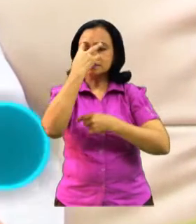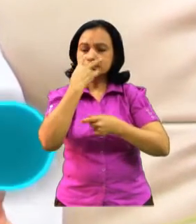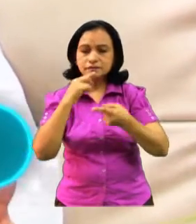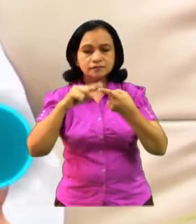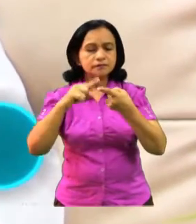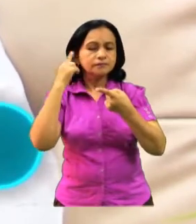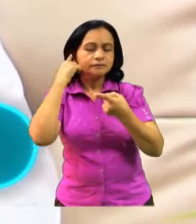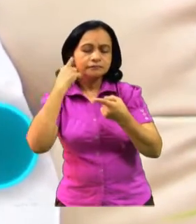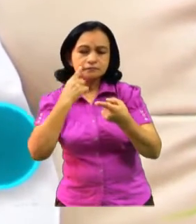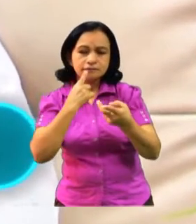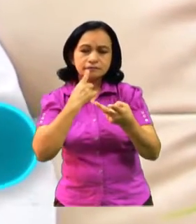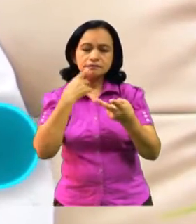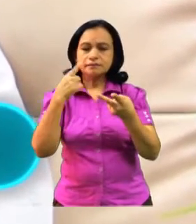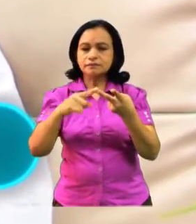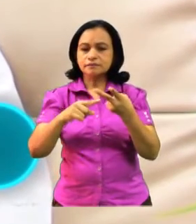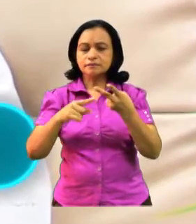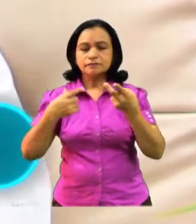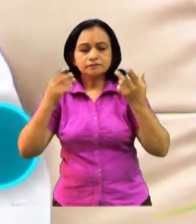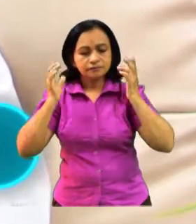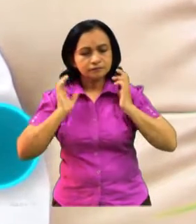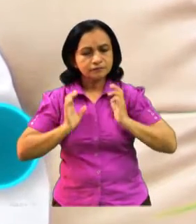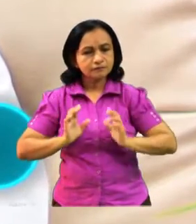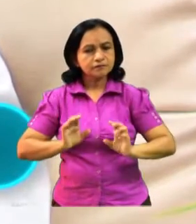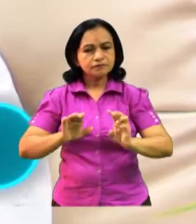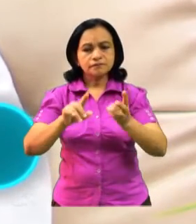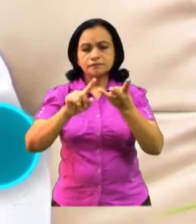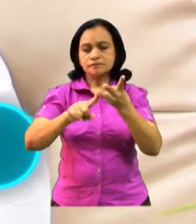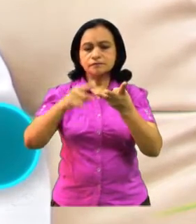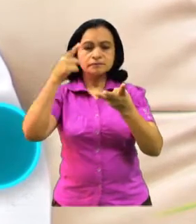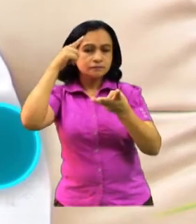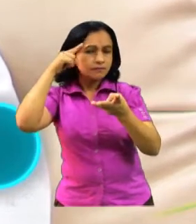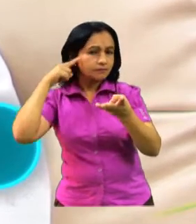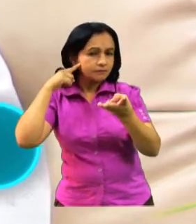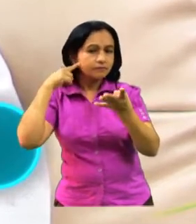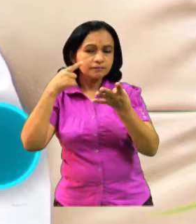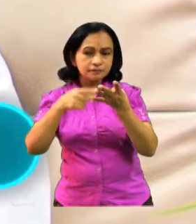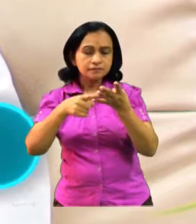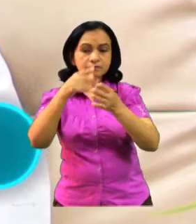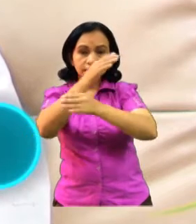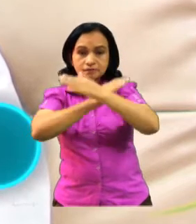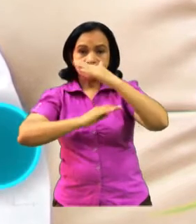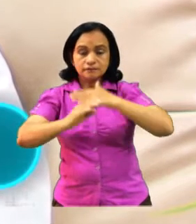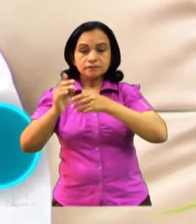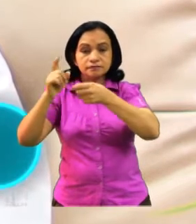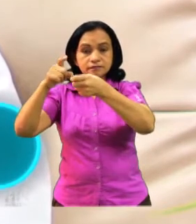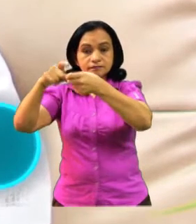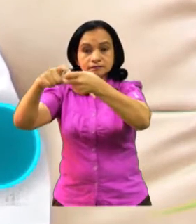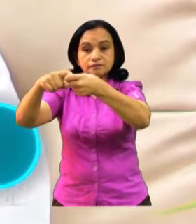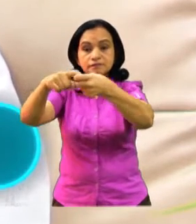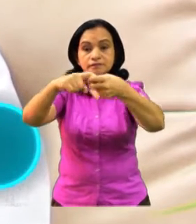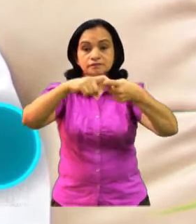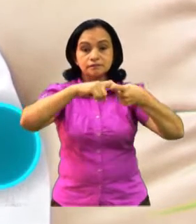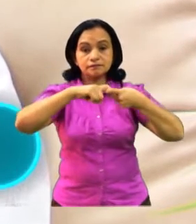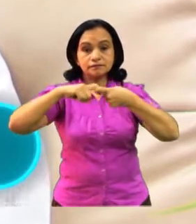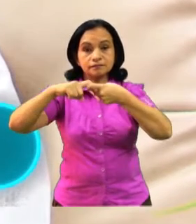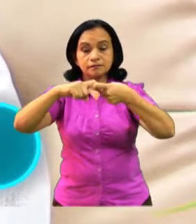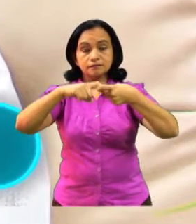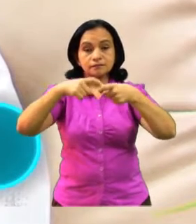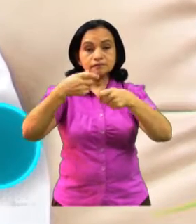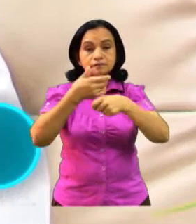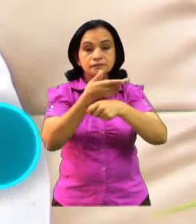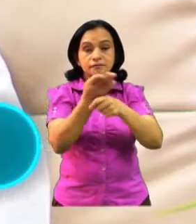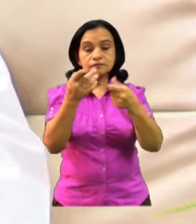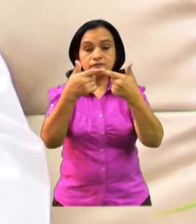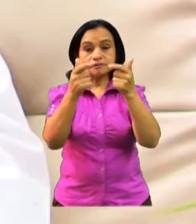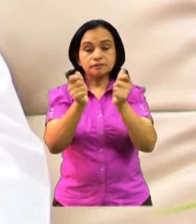visual, discapacidad auditiva, discapacidad físico-motora, discapacidad intelectual. Y coordinamos con lo que es el Gabinete de Personas con